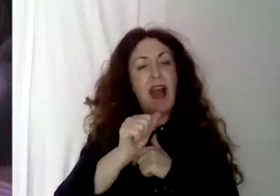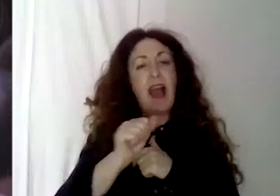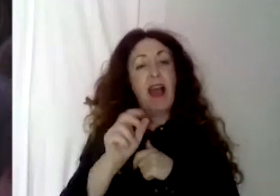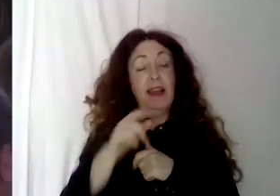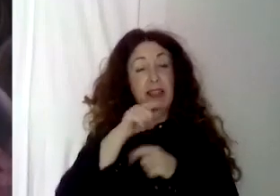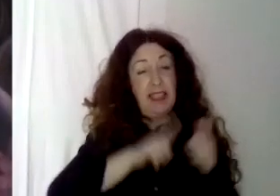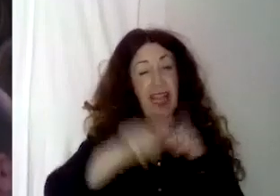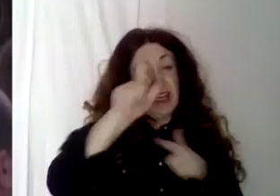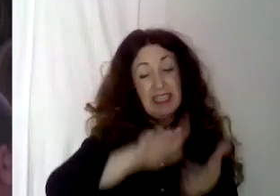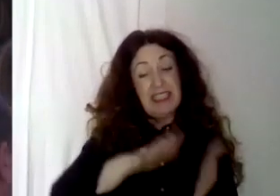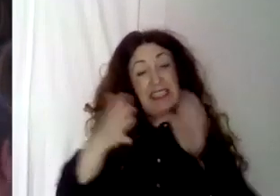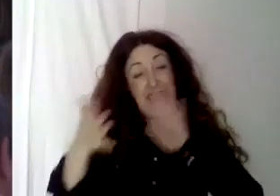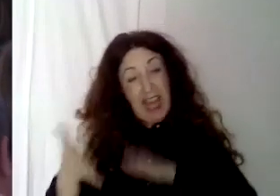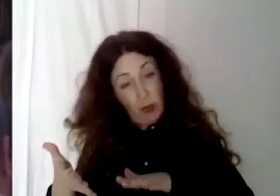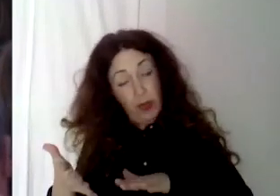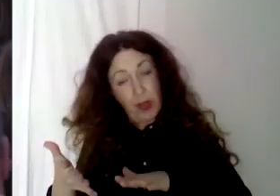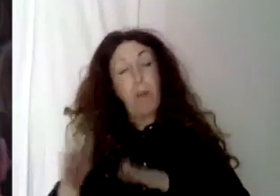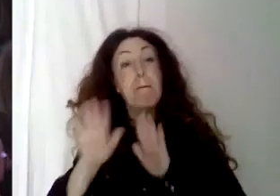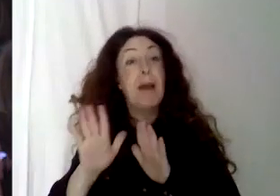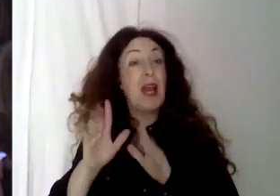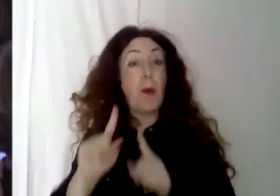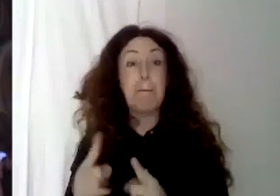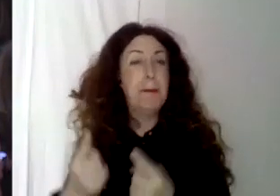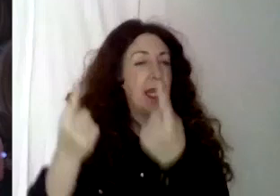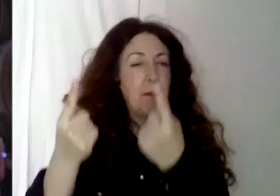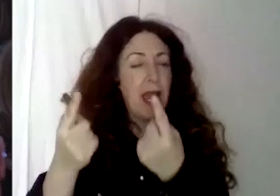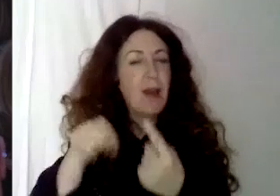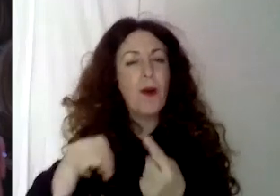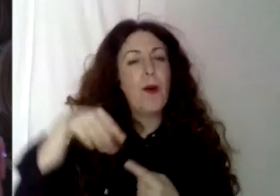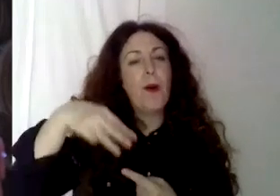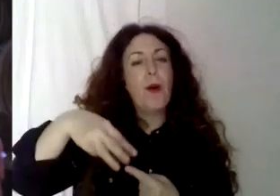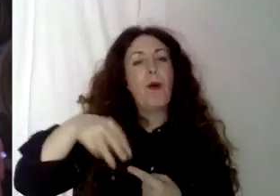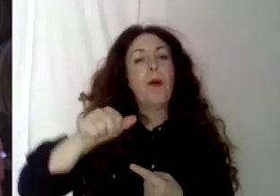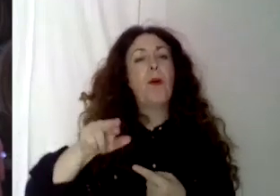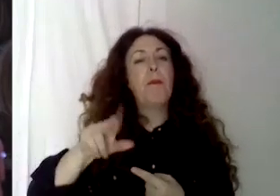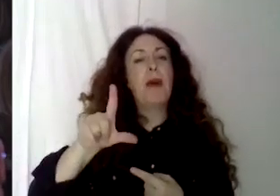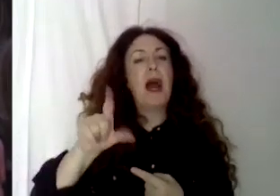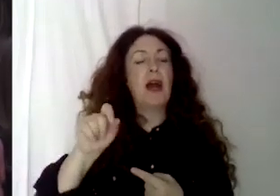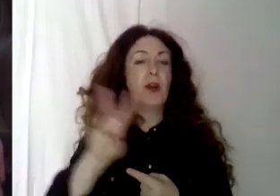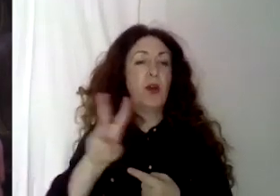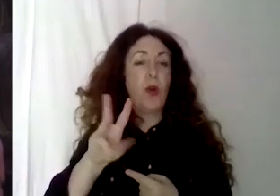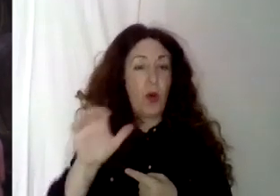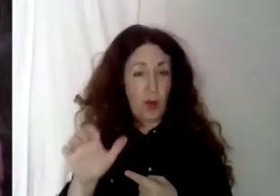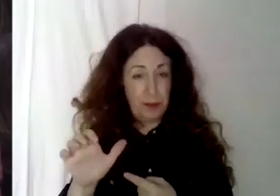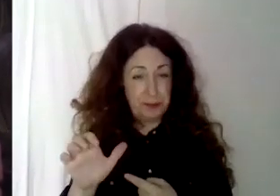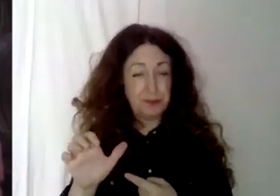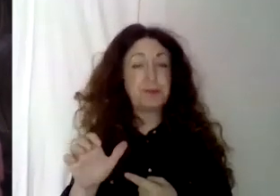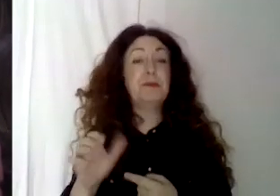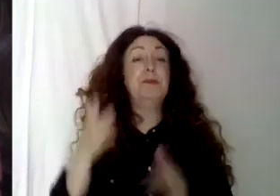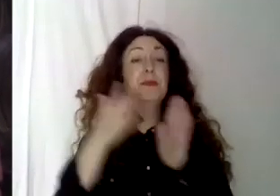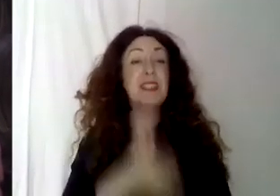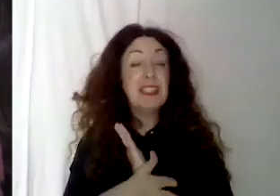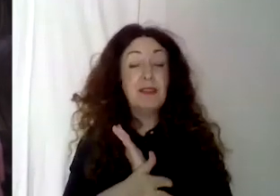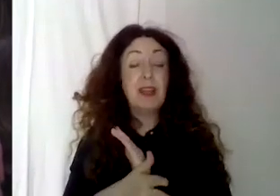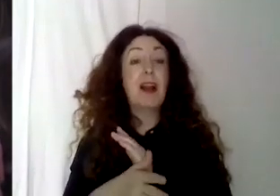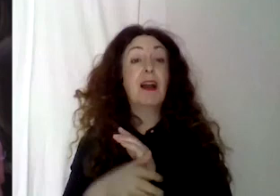obra, Tamerlano, de manera íntegra, es Marlowe. El inglés anterior a la época de Marlowe y Shakespeare es una lengua torpe,